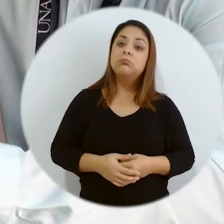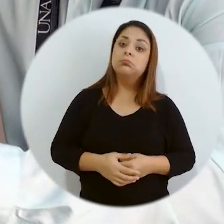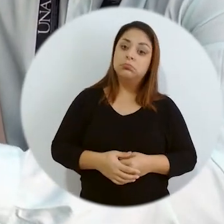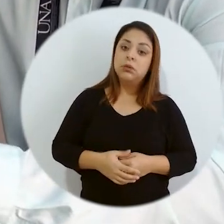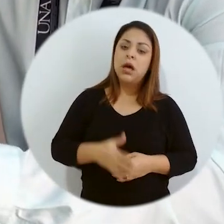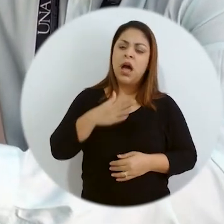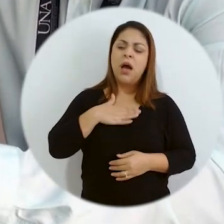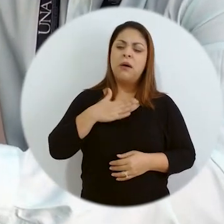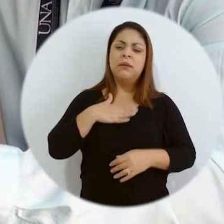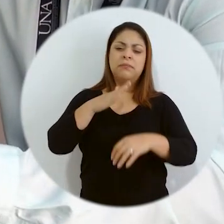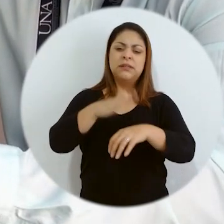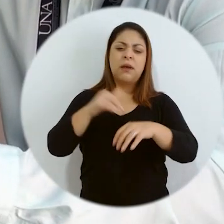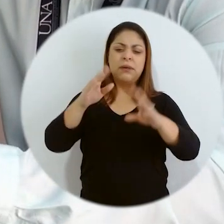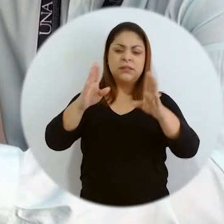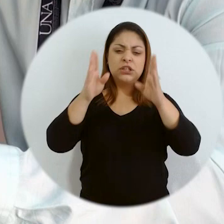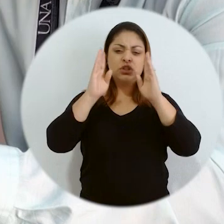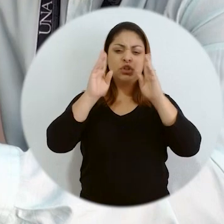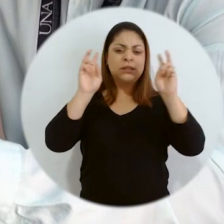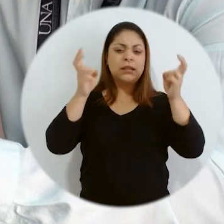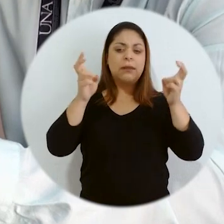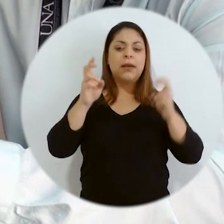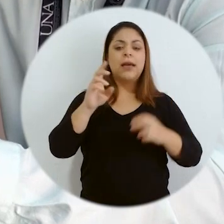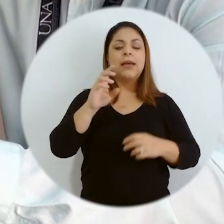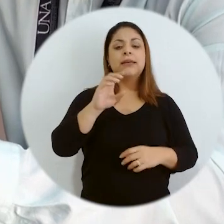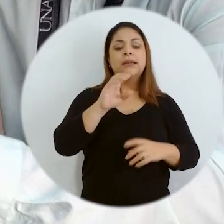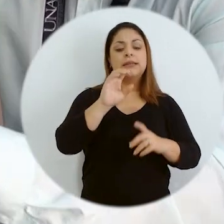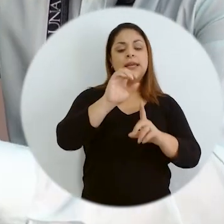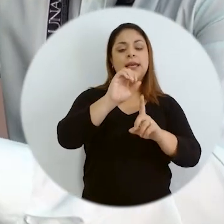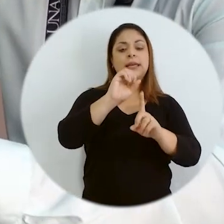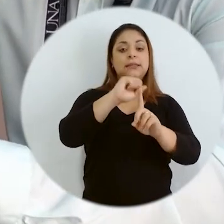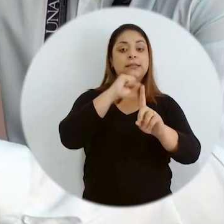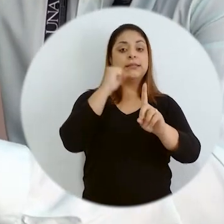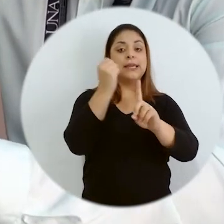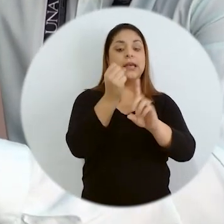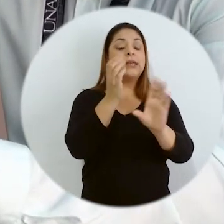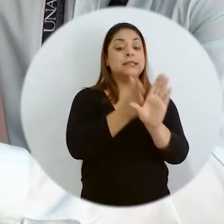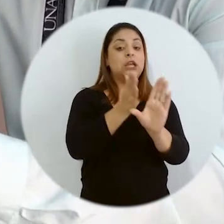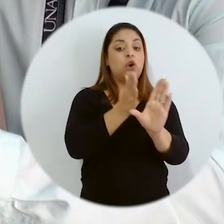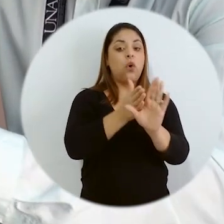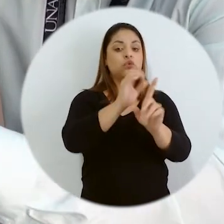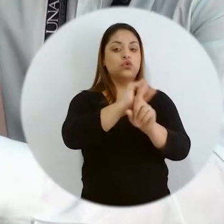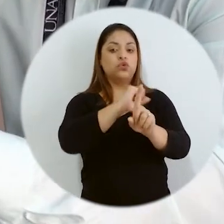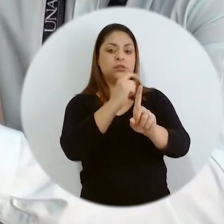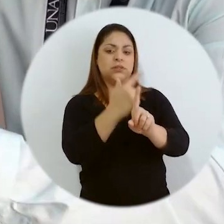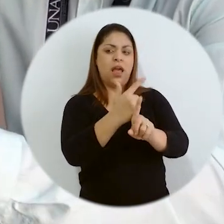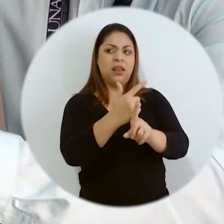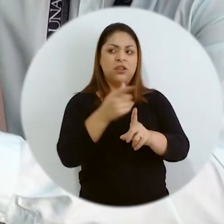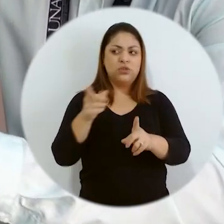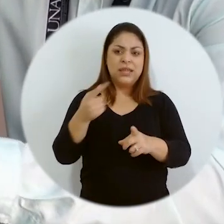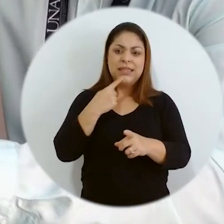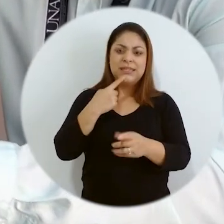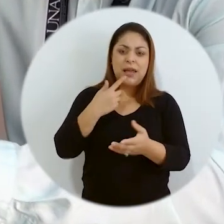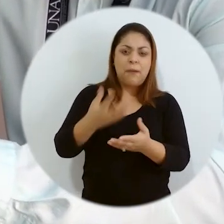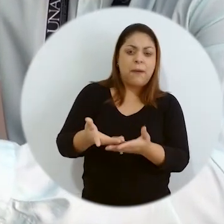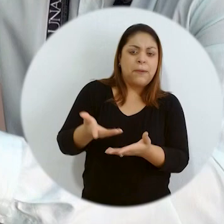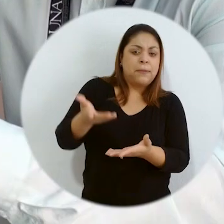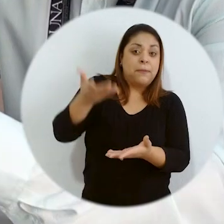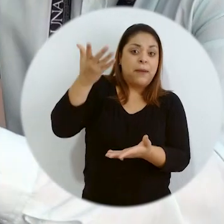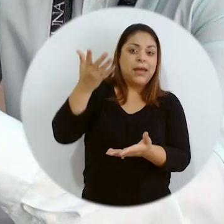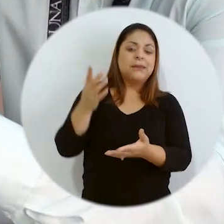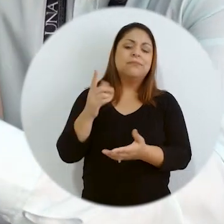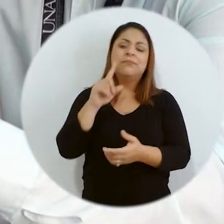llama la atención ese que mencionaste de los casos psicosociales y que han venido en aumento. ¿Qué ejemplos, digamos,